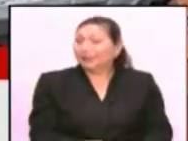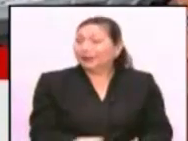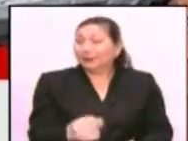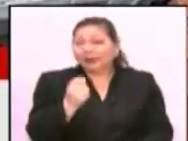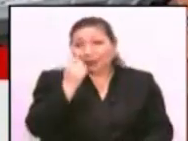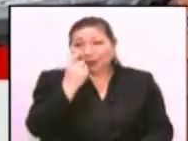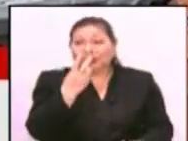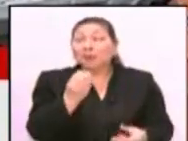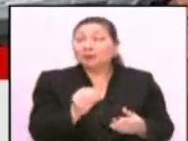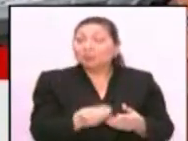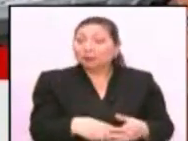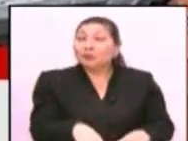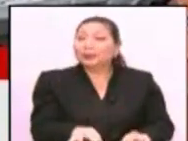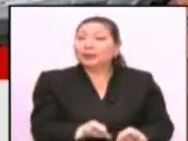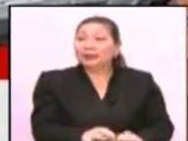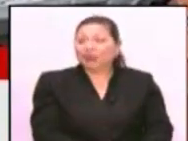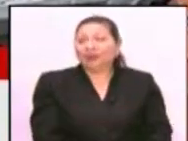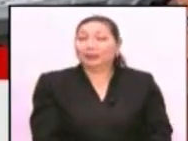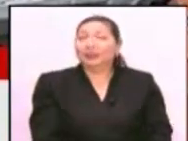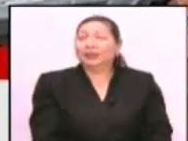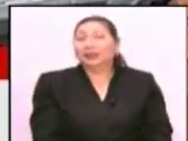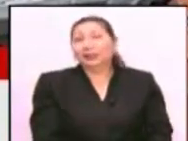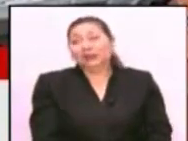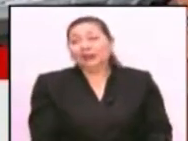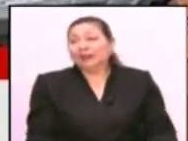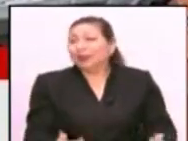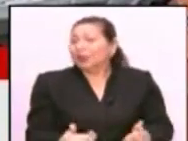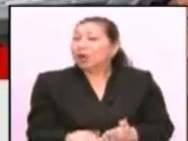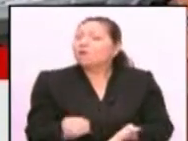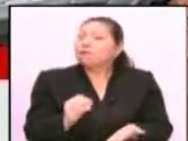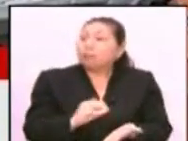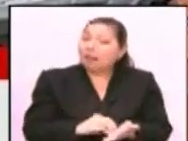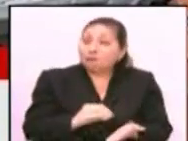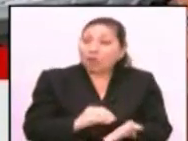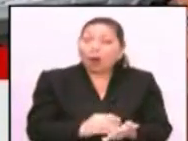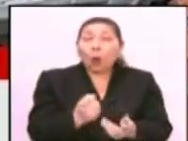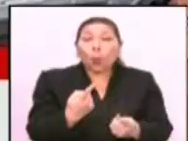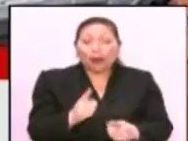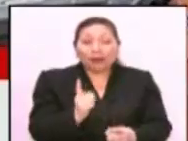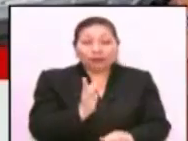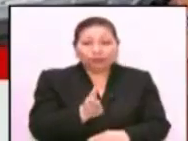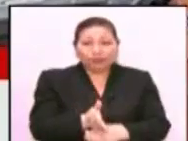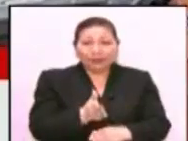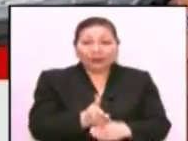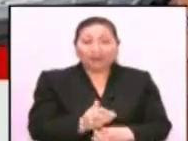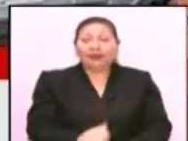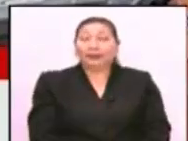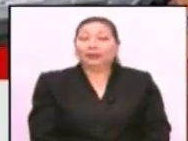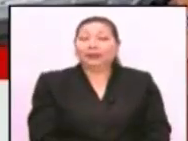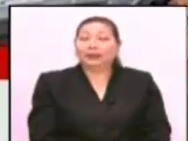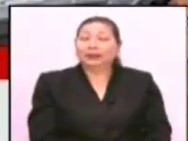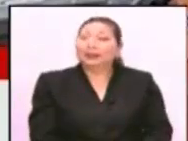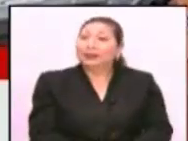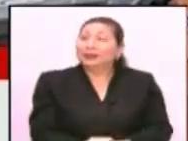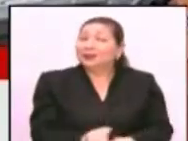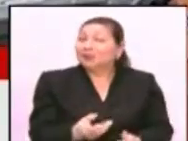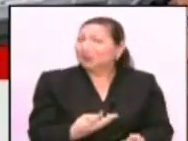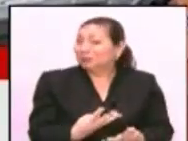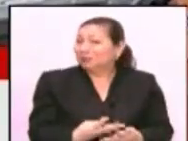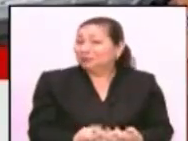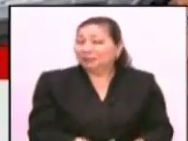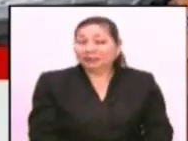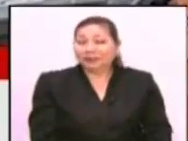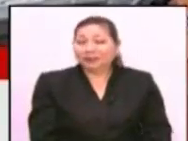mucho la atención, importante, porque, digamos, frente al reincidente o al reingresante de difícil readaptación, estarán las